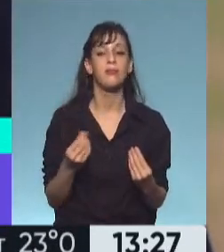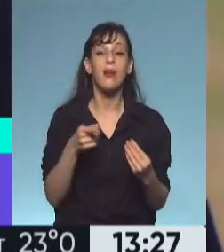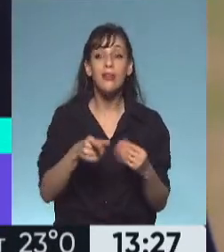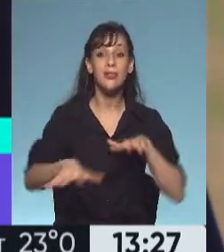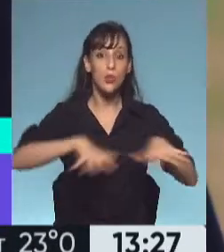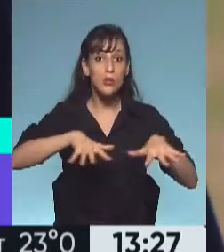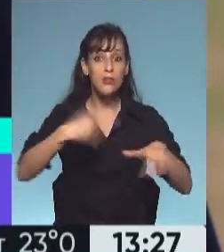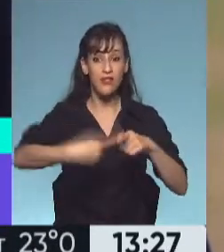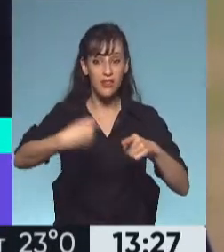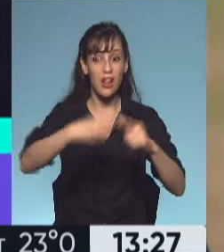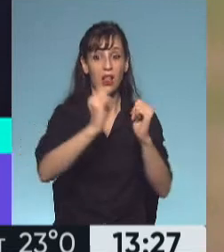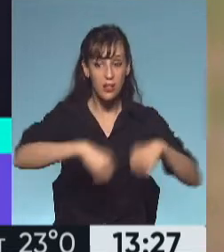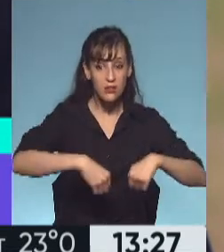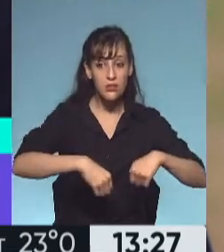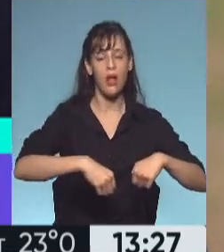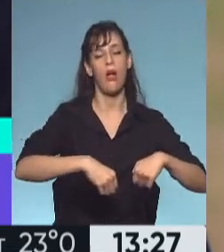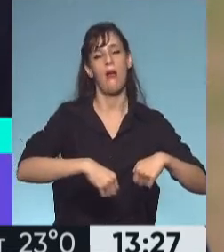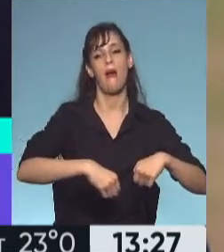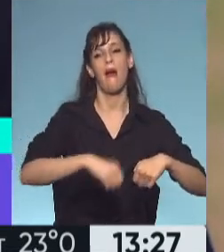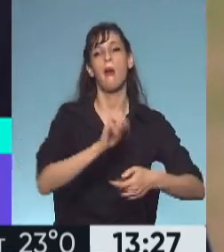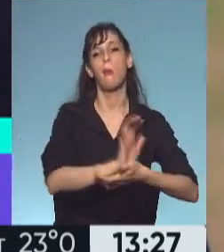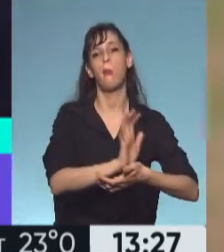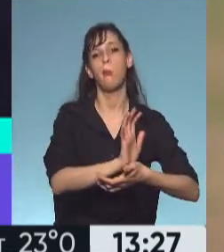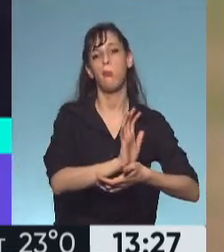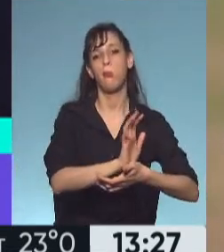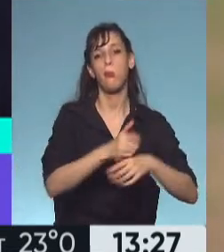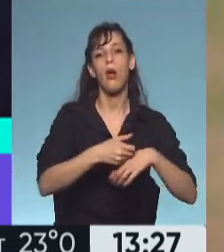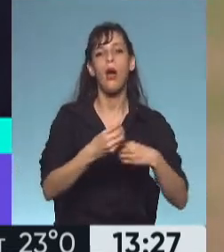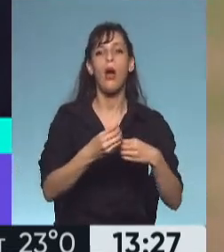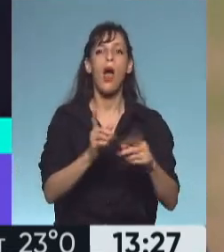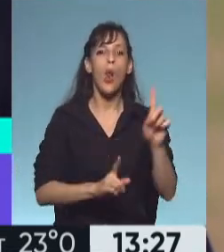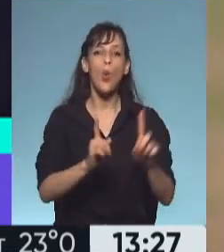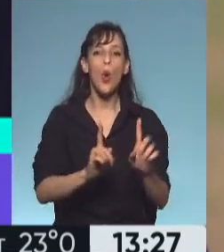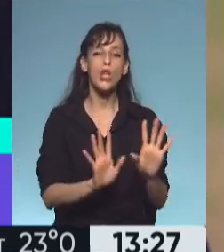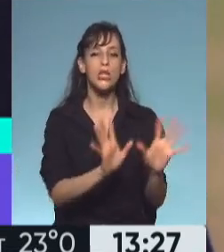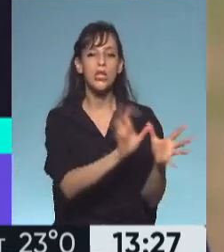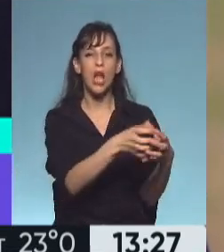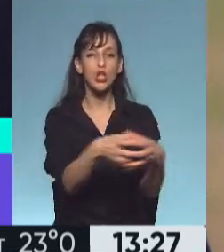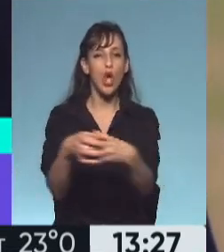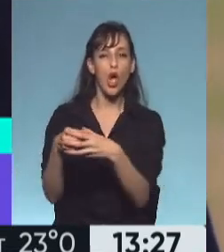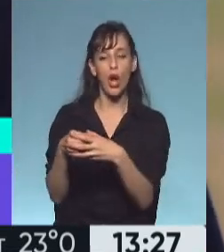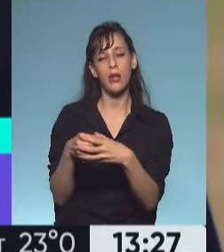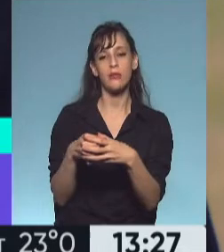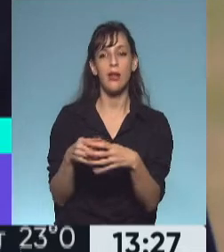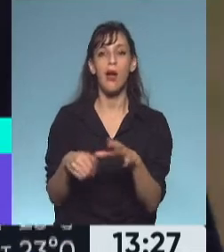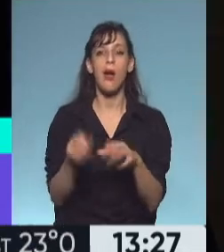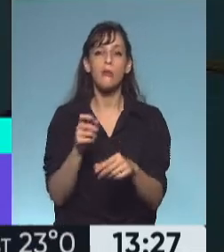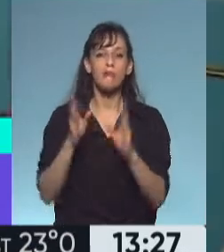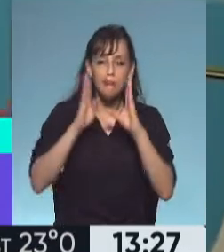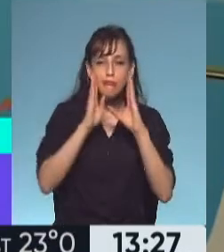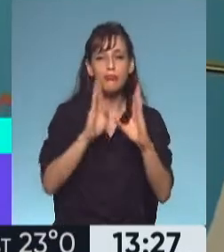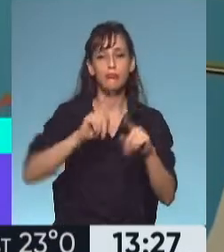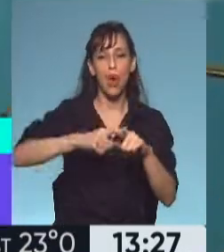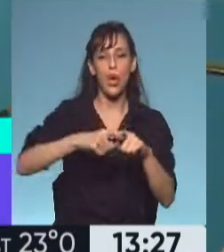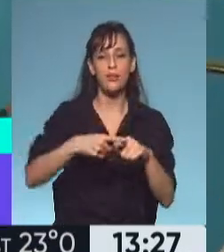acciones una construcción de desobediencia que muchas veces lo vemos de ciertos sectores que en vez de apostar a las políticas del cuidado,